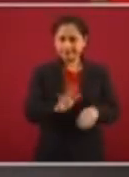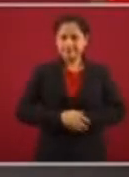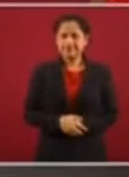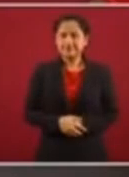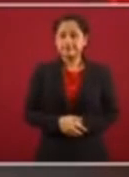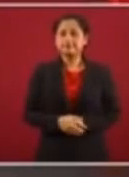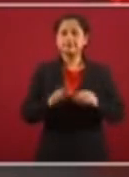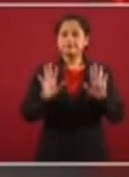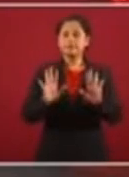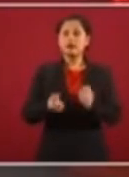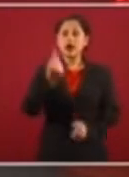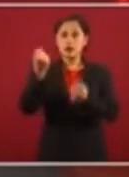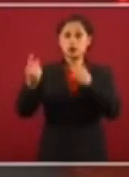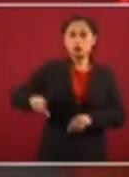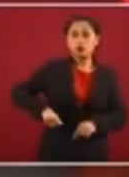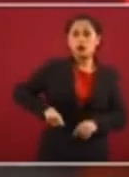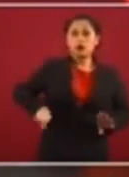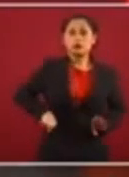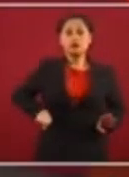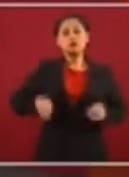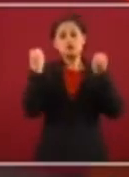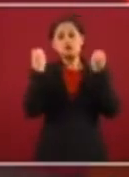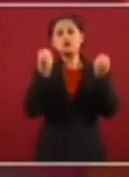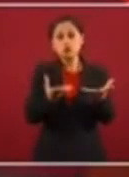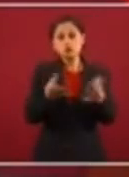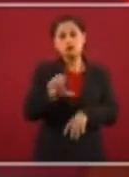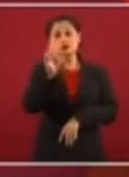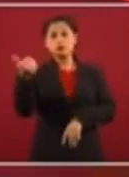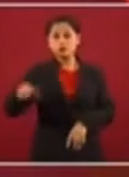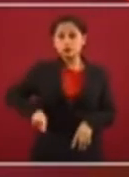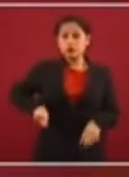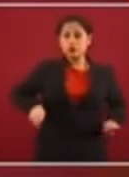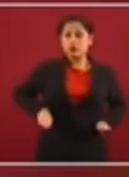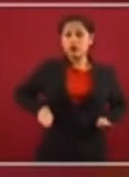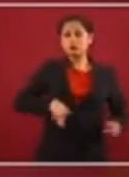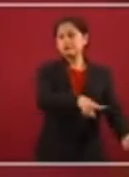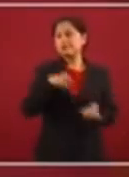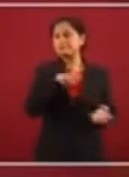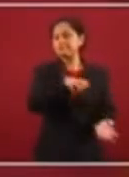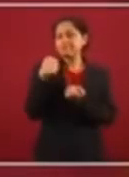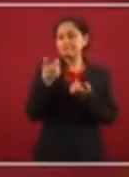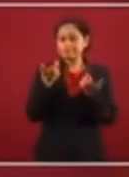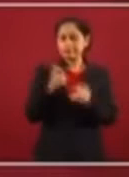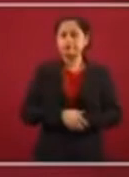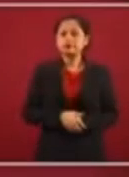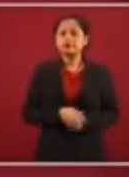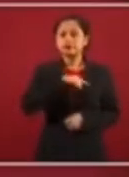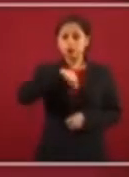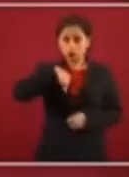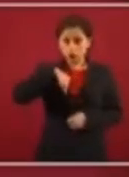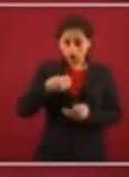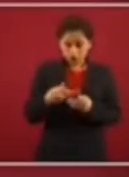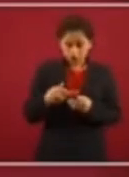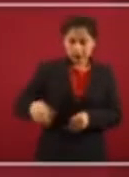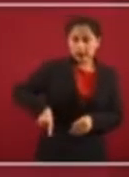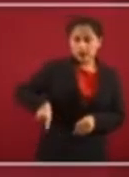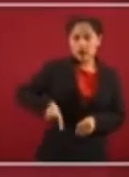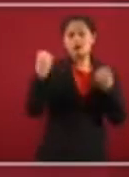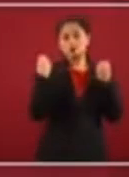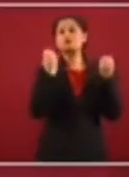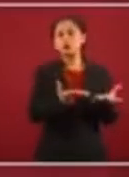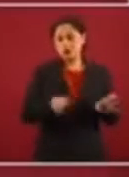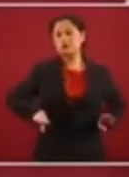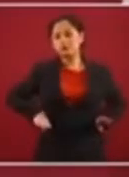Hay gobiernos que dan. Y hay gobiernos que quitan. El gobierno de nosotros es un gobierno que da, no quita.